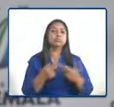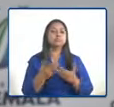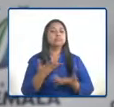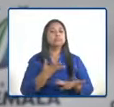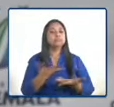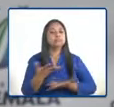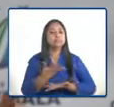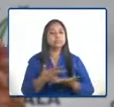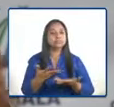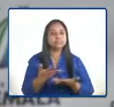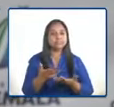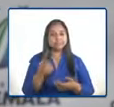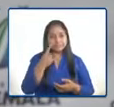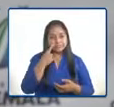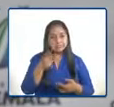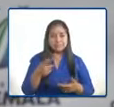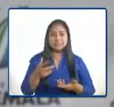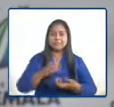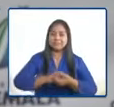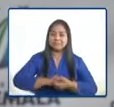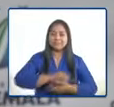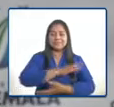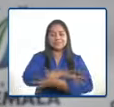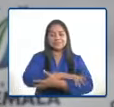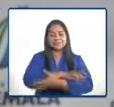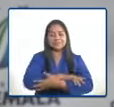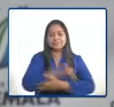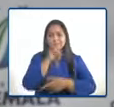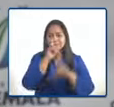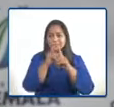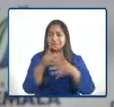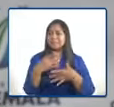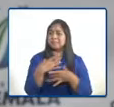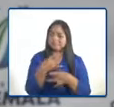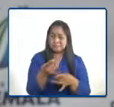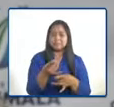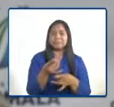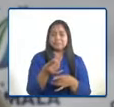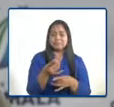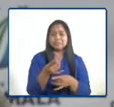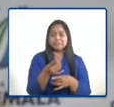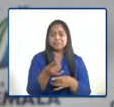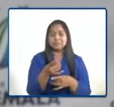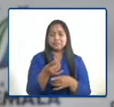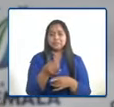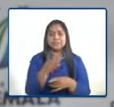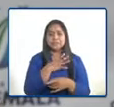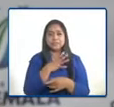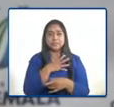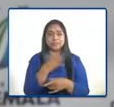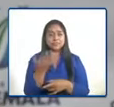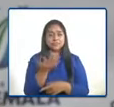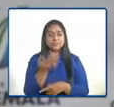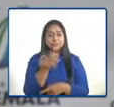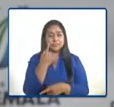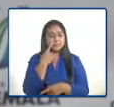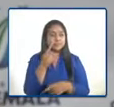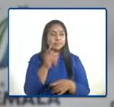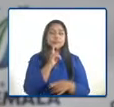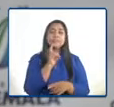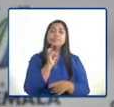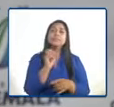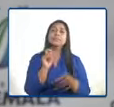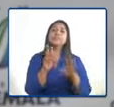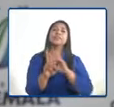la que estrechamos realmente el interés de poder hacer efectivo una mayor relación